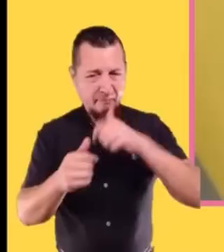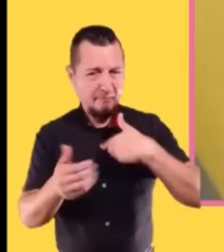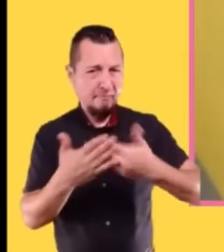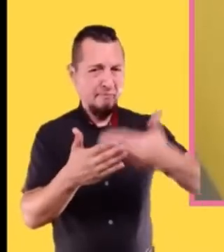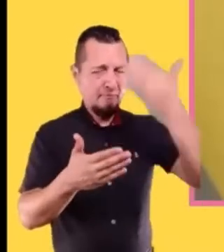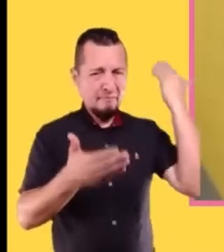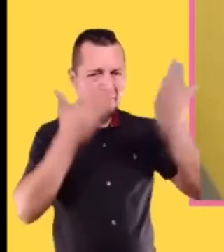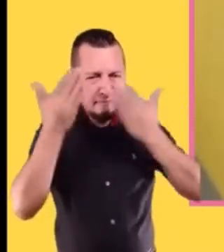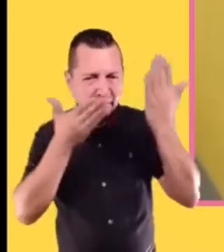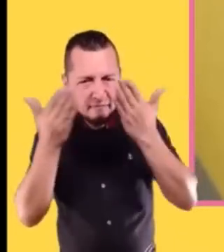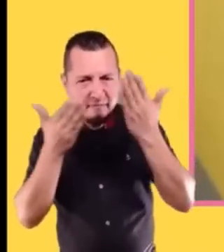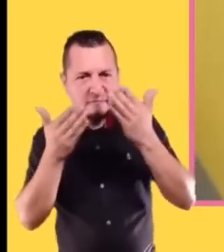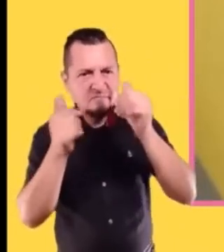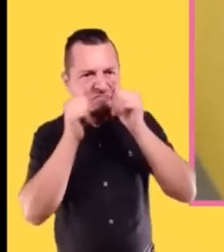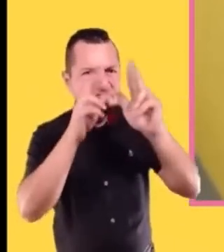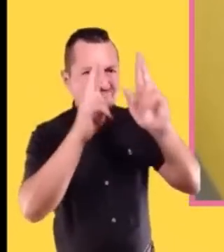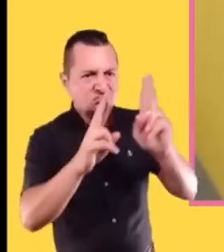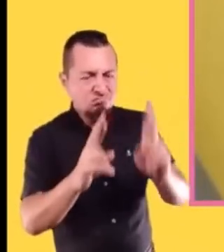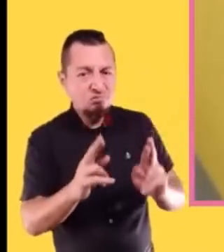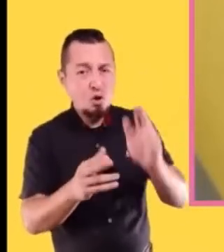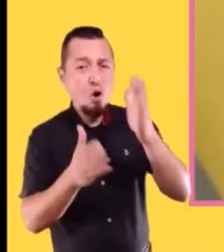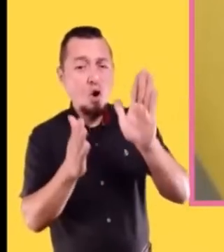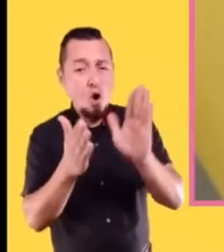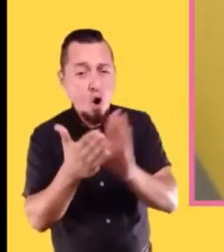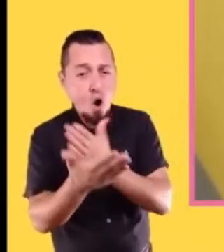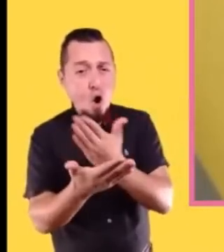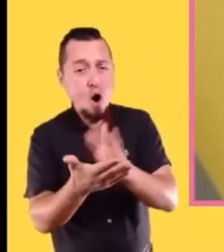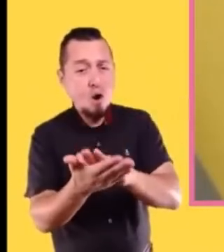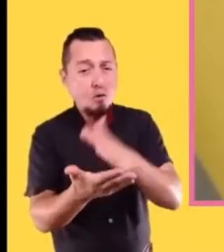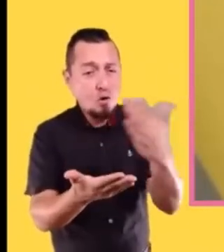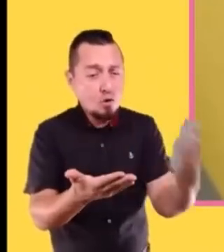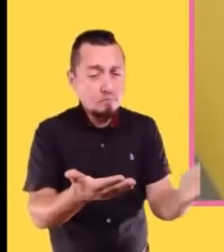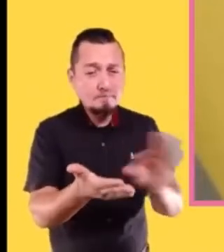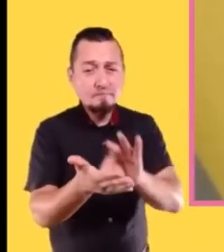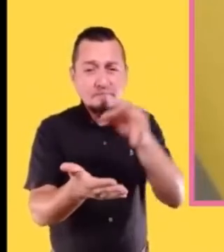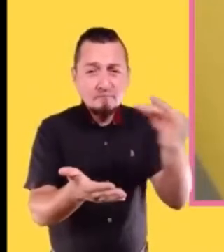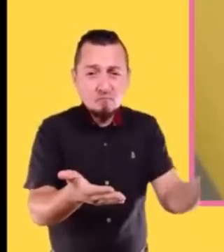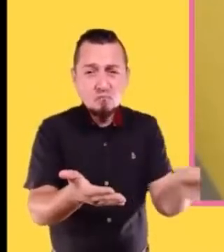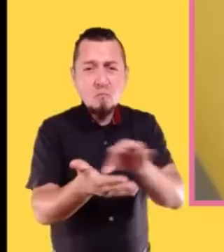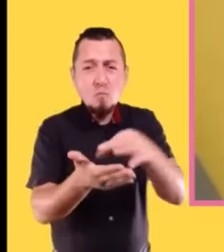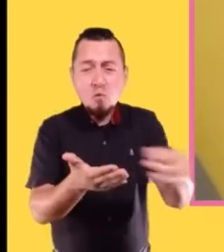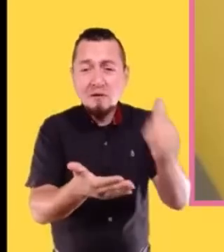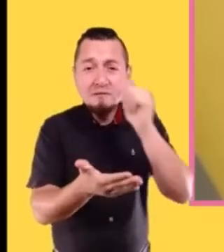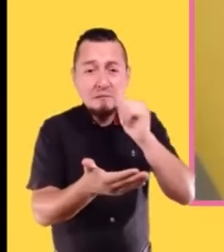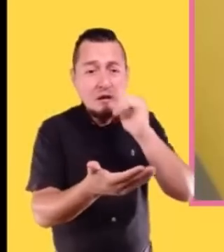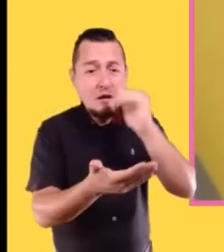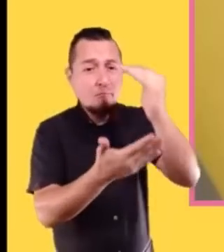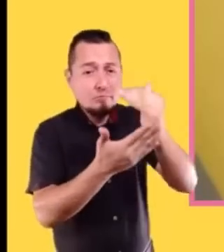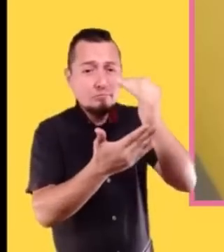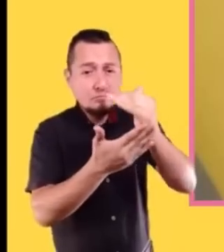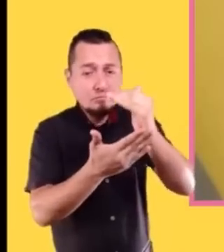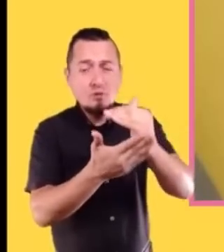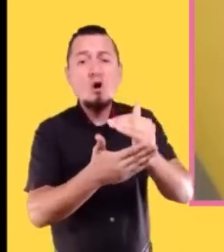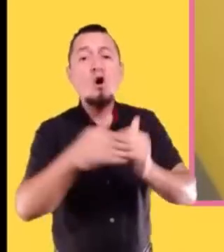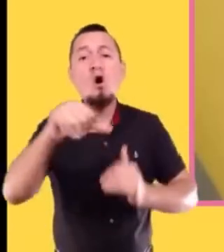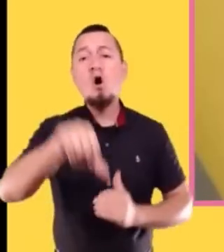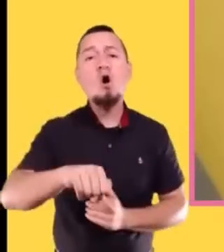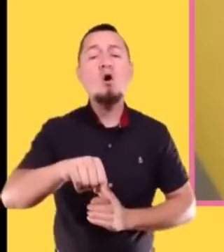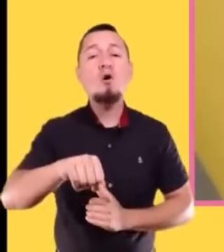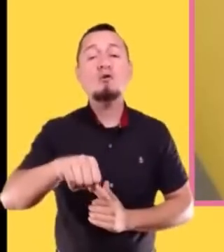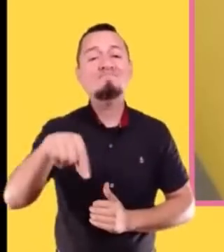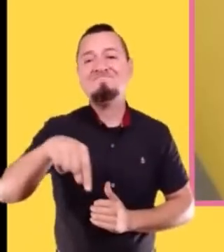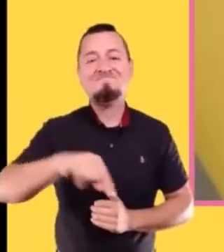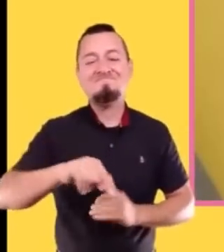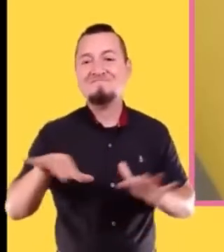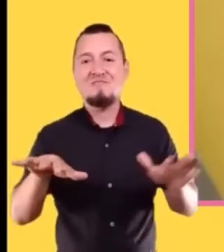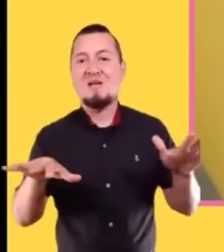prácticamente respetando hoja a hoja el libro. Hoy la propuesta didáctica es distinta, es que el libro sea un recurso más. Para los estados